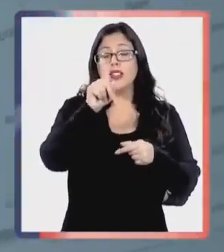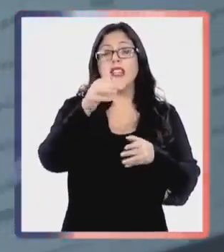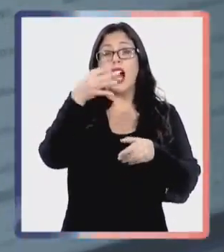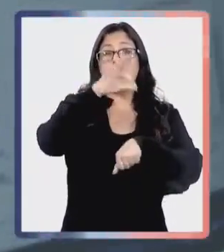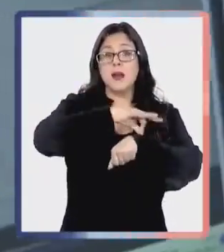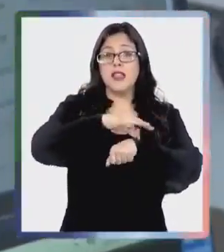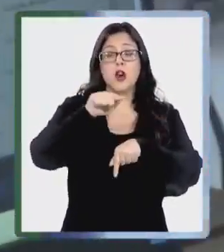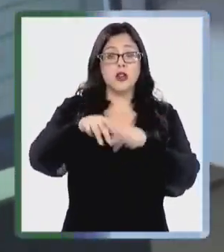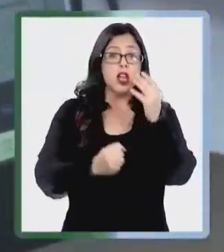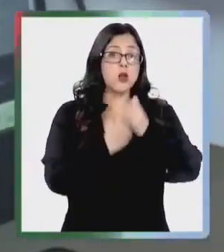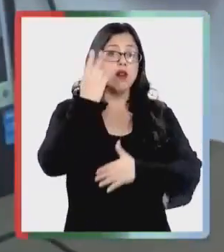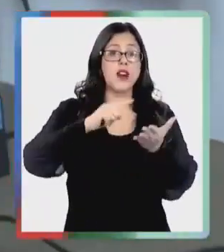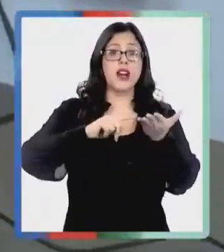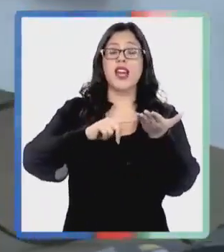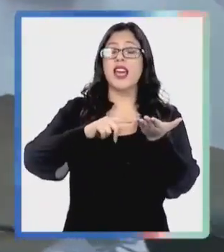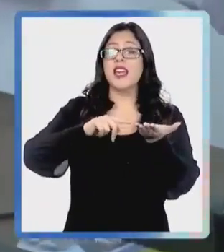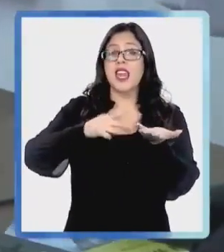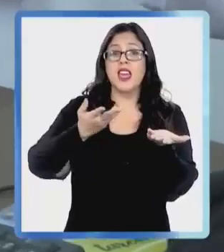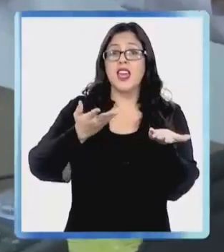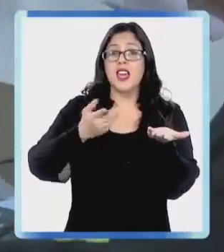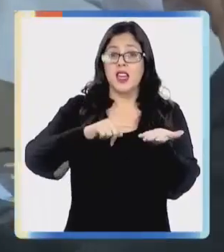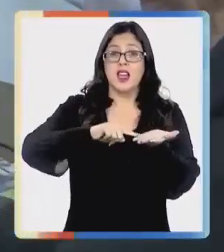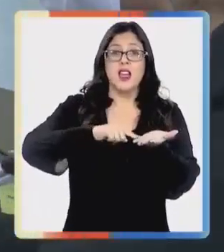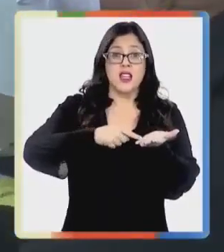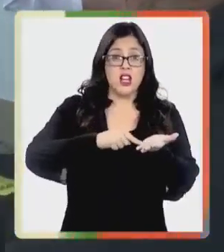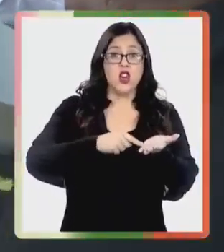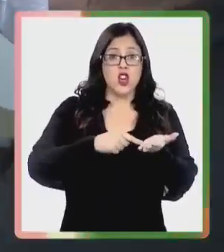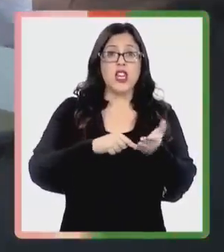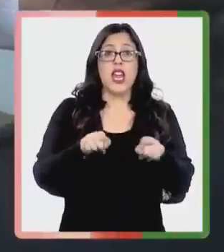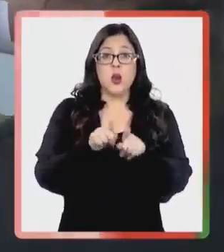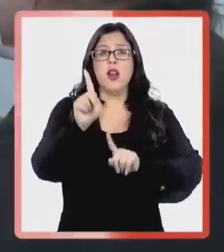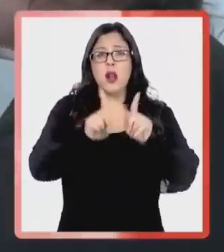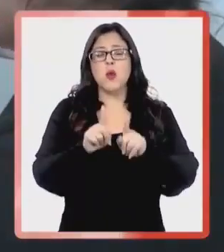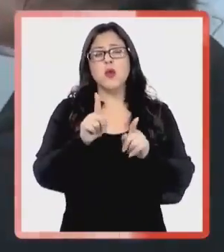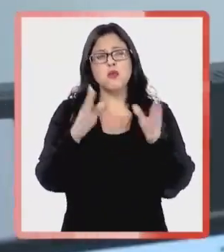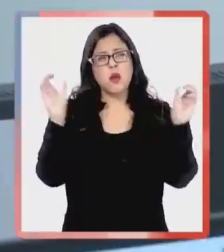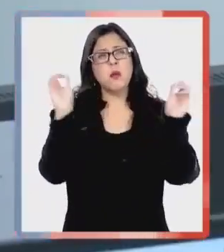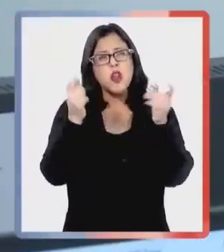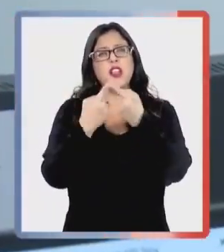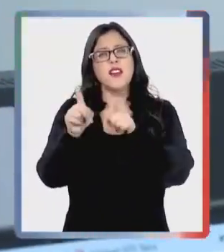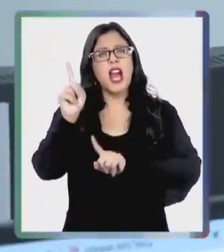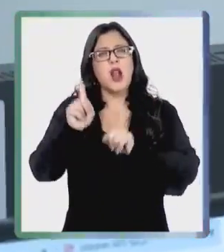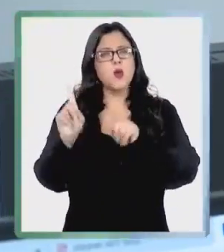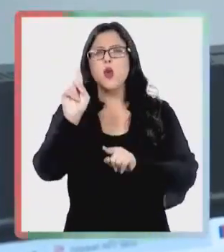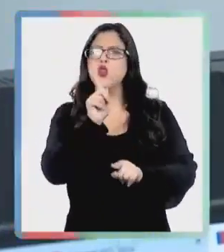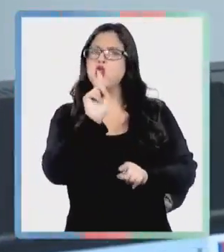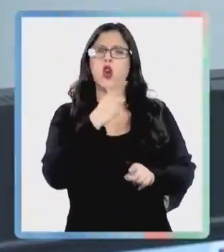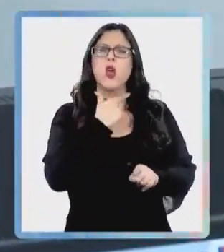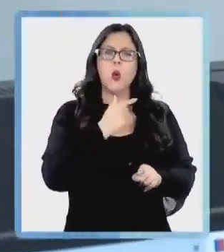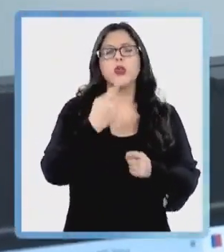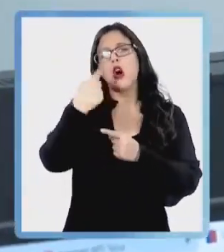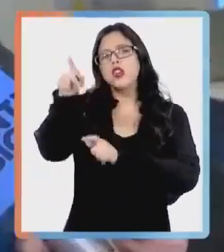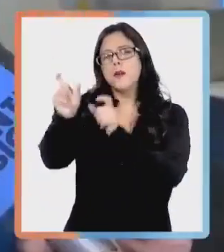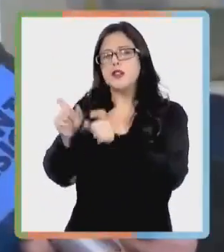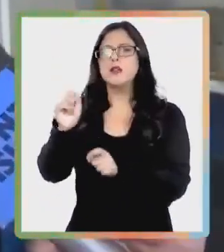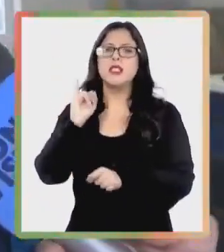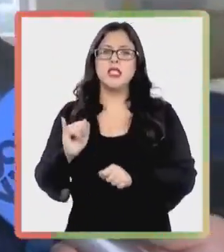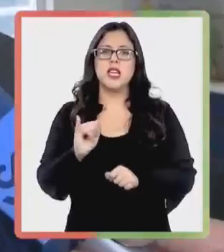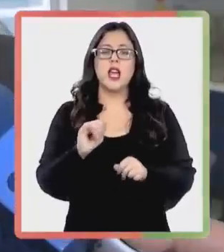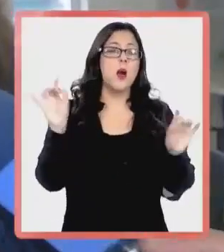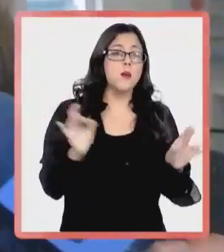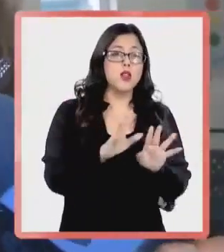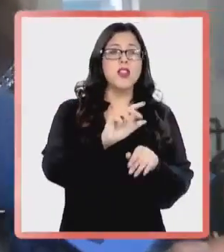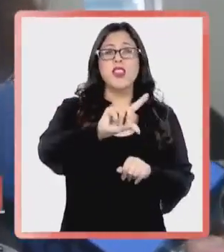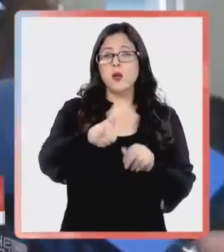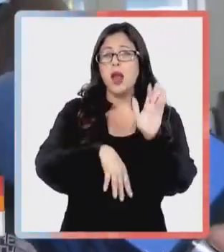funcionamiento de esta nueva herramienta hay opiniones divididas entre los usuarios, quienes ven como una buena medida y quienes simplemente dicen que no les gusta. Pienso que se va a demorar más